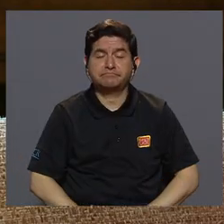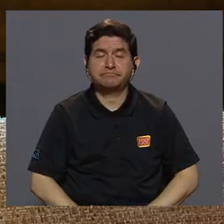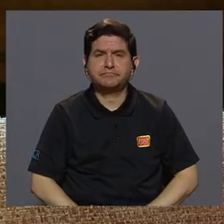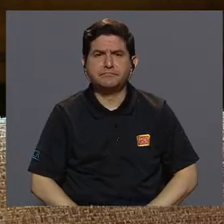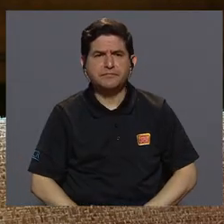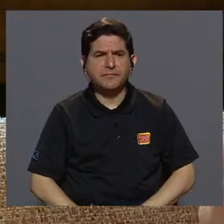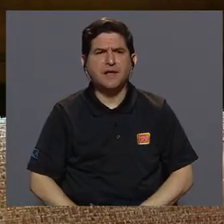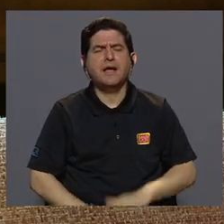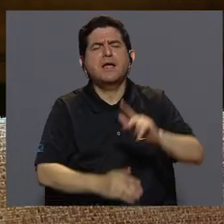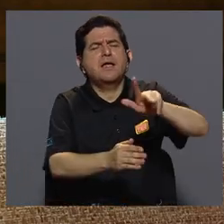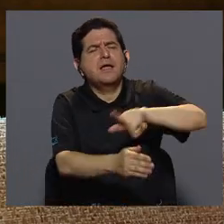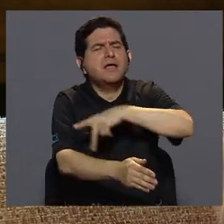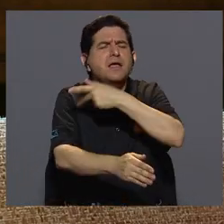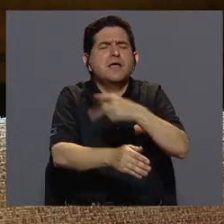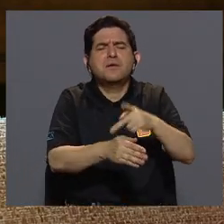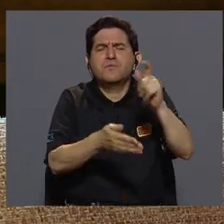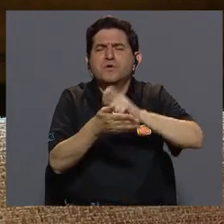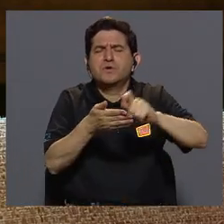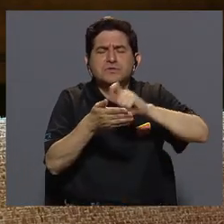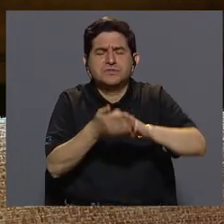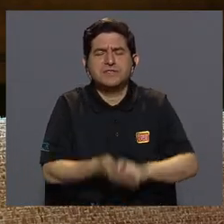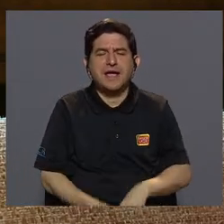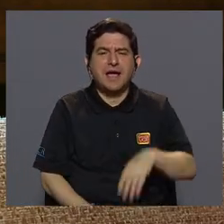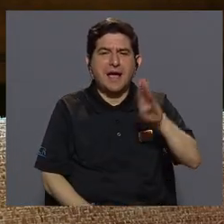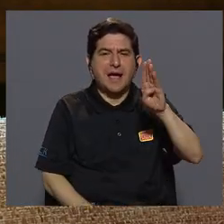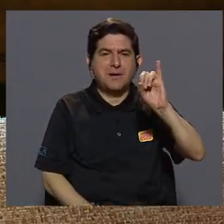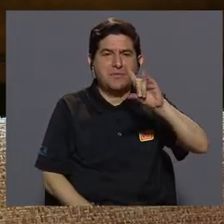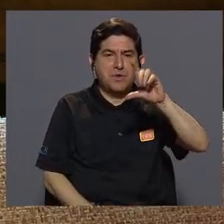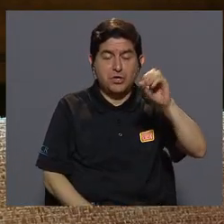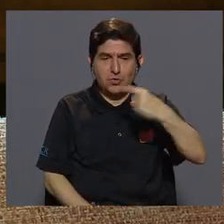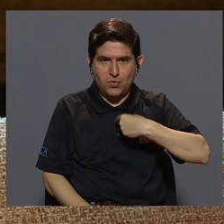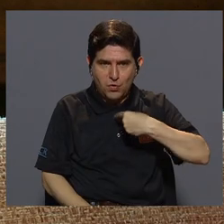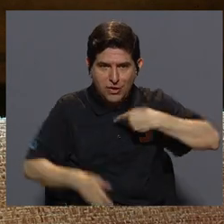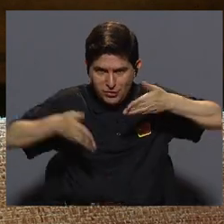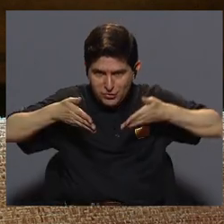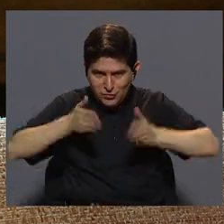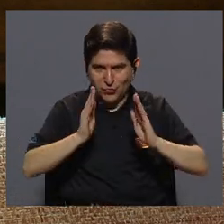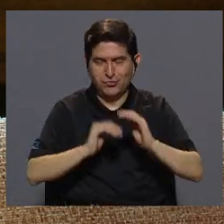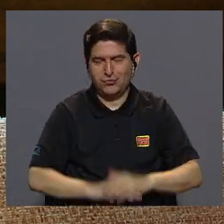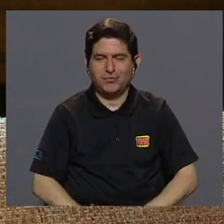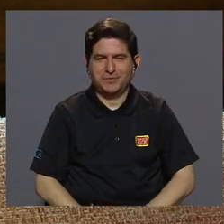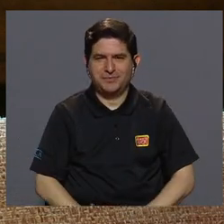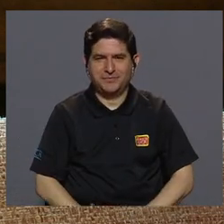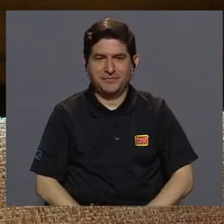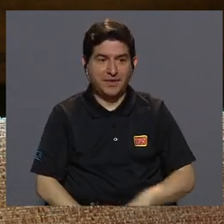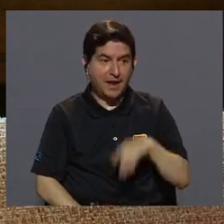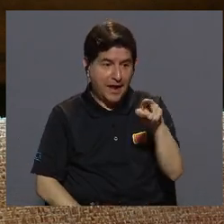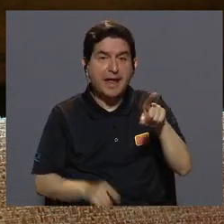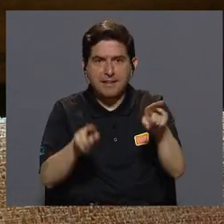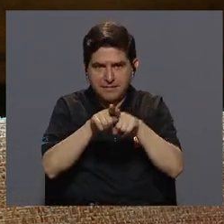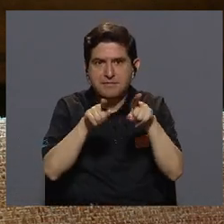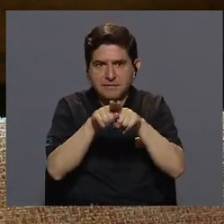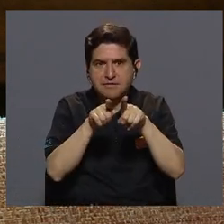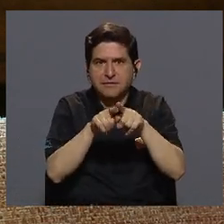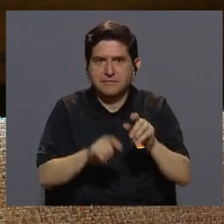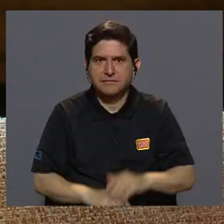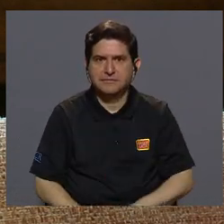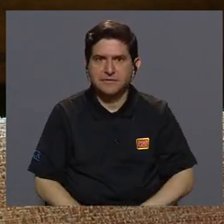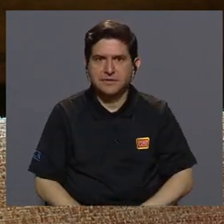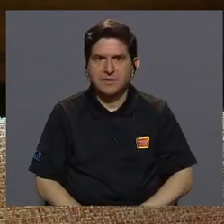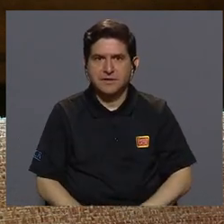hay que ver la poesía que me escribió Billo cuando yo nací, porque él además de